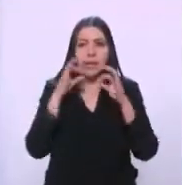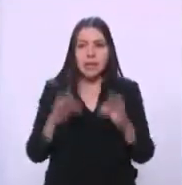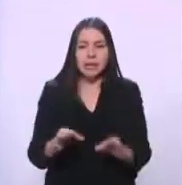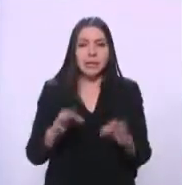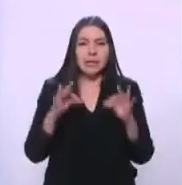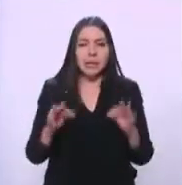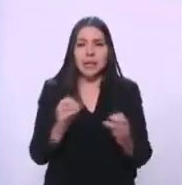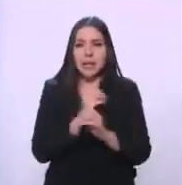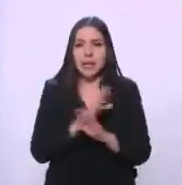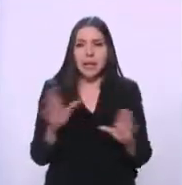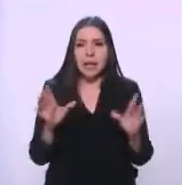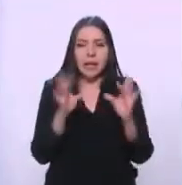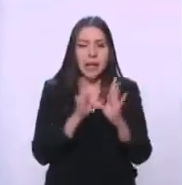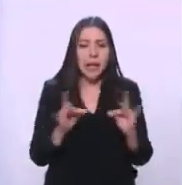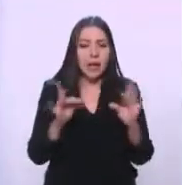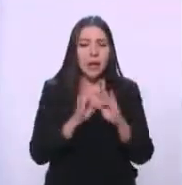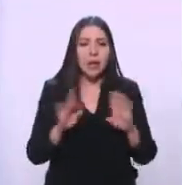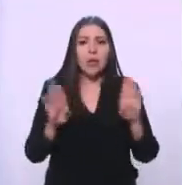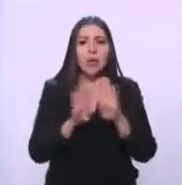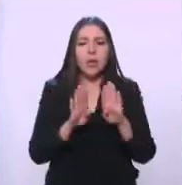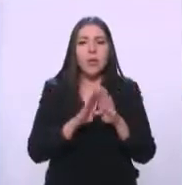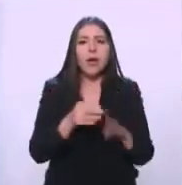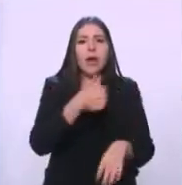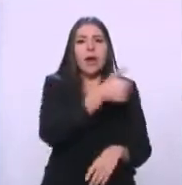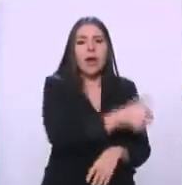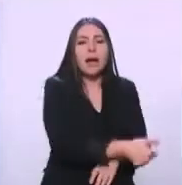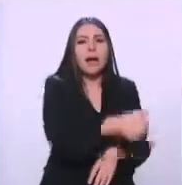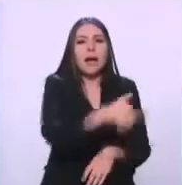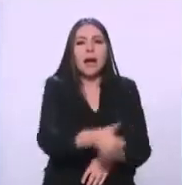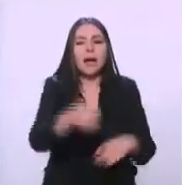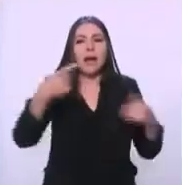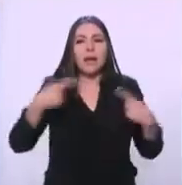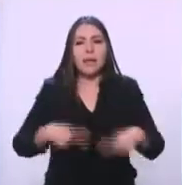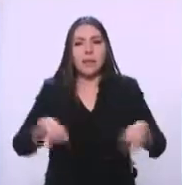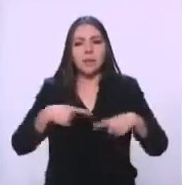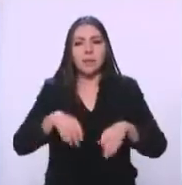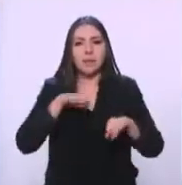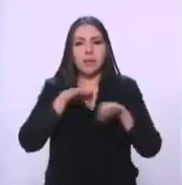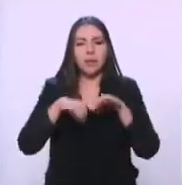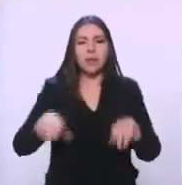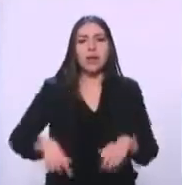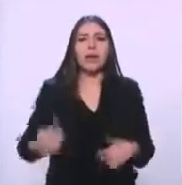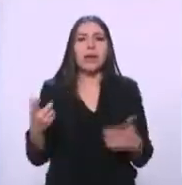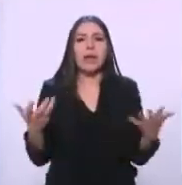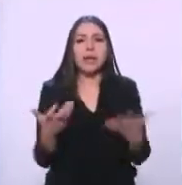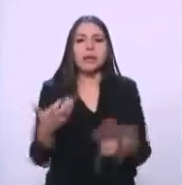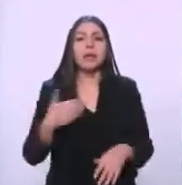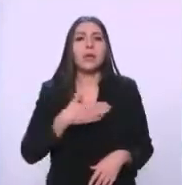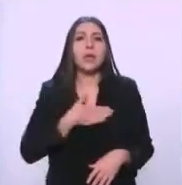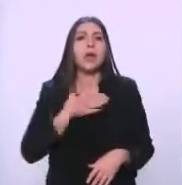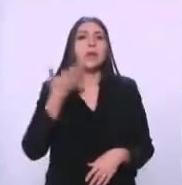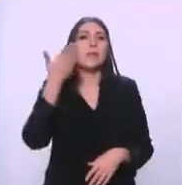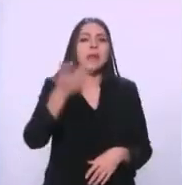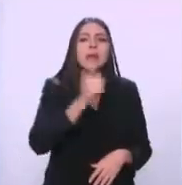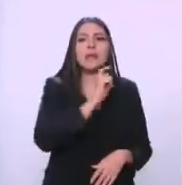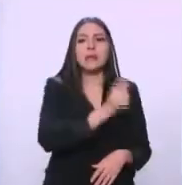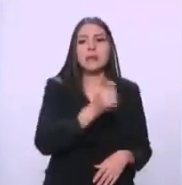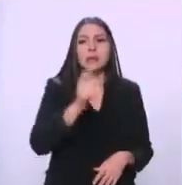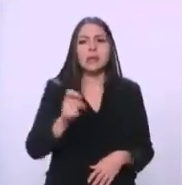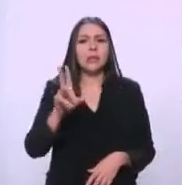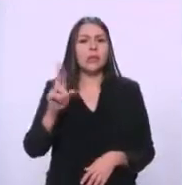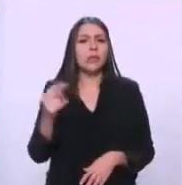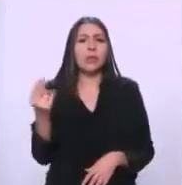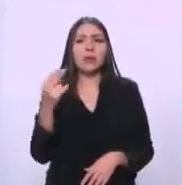hay que hacer pedagogía política, qué hace cada uno de nuestros funcionarios y a quién le debo de pedir qué. No debería ser tan